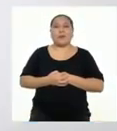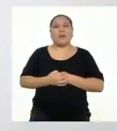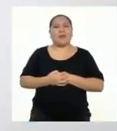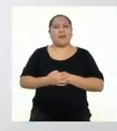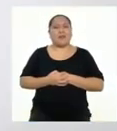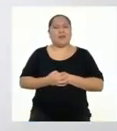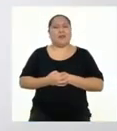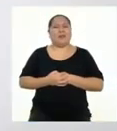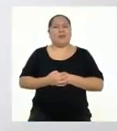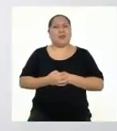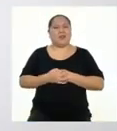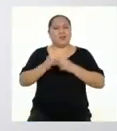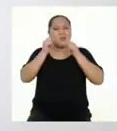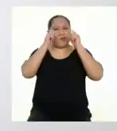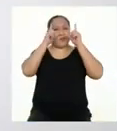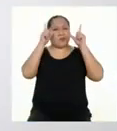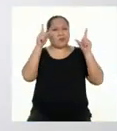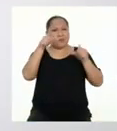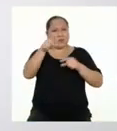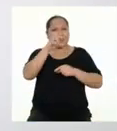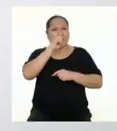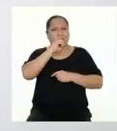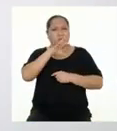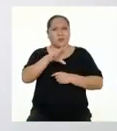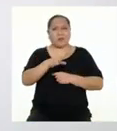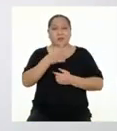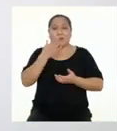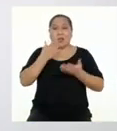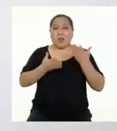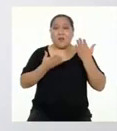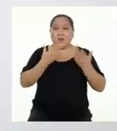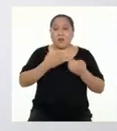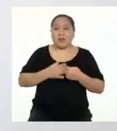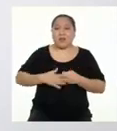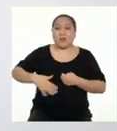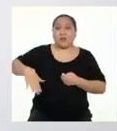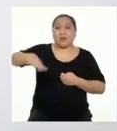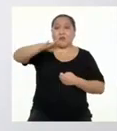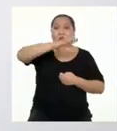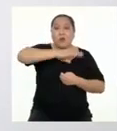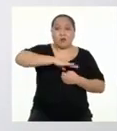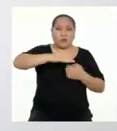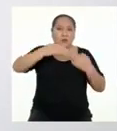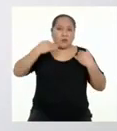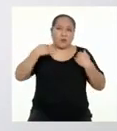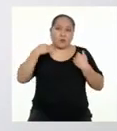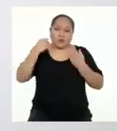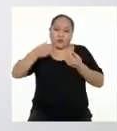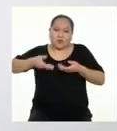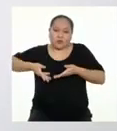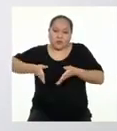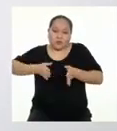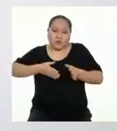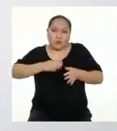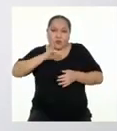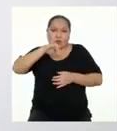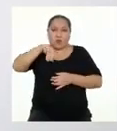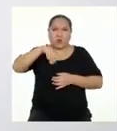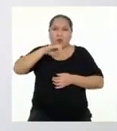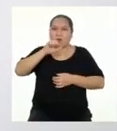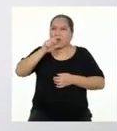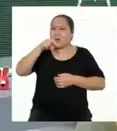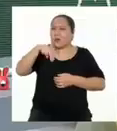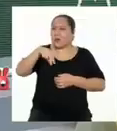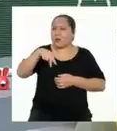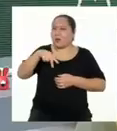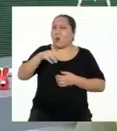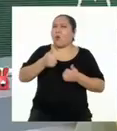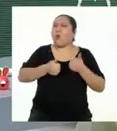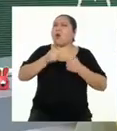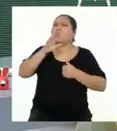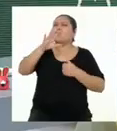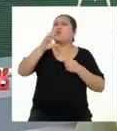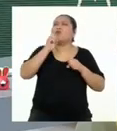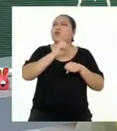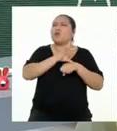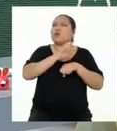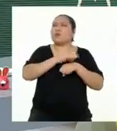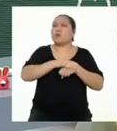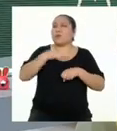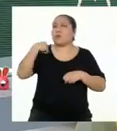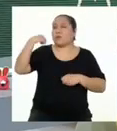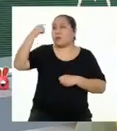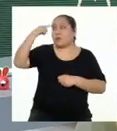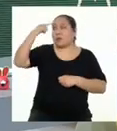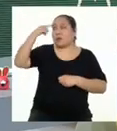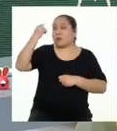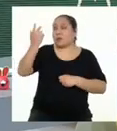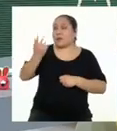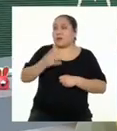Qué impactante lo que dices, pero seguro todos tenemos un jean en casa. ¿Cuál es tu consejo? Pues creo que